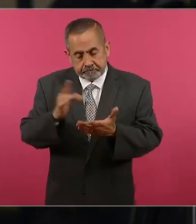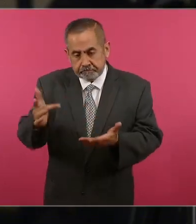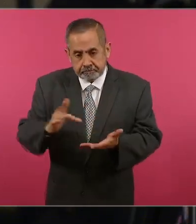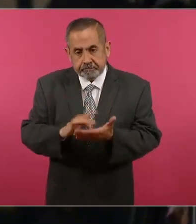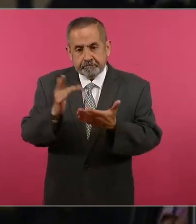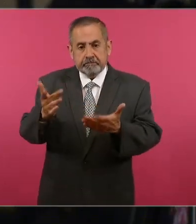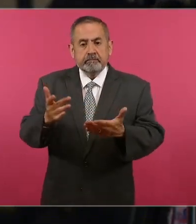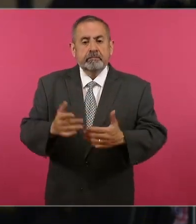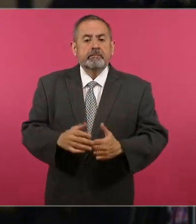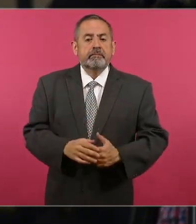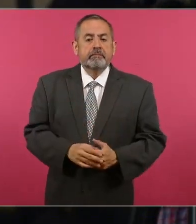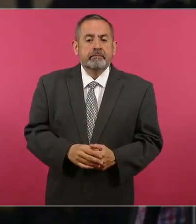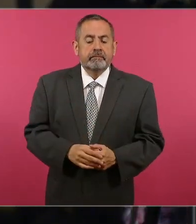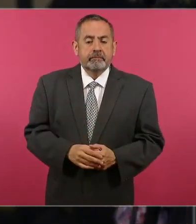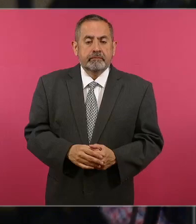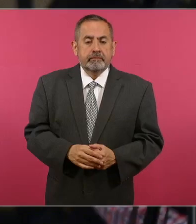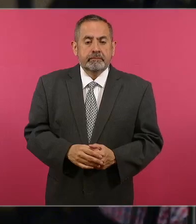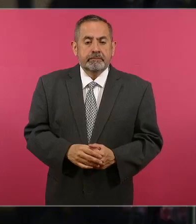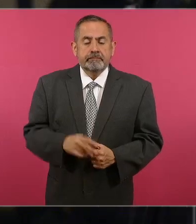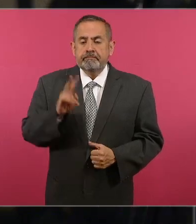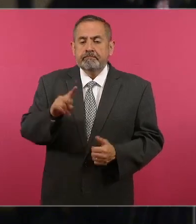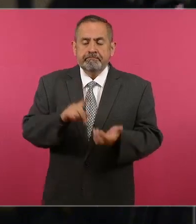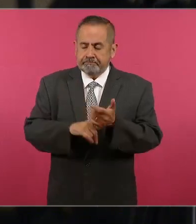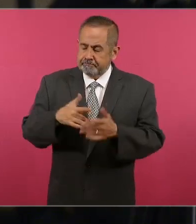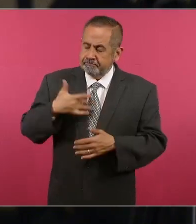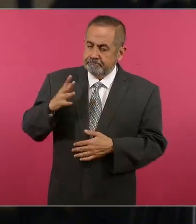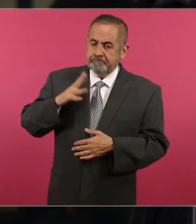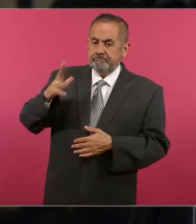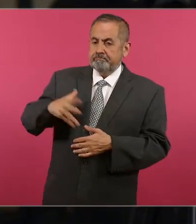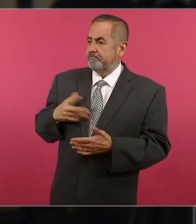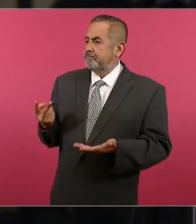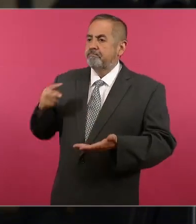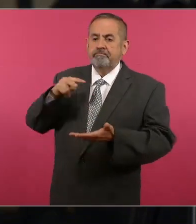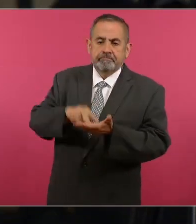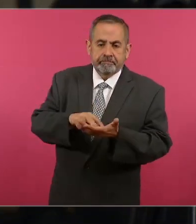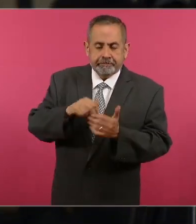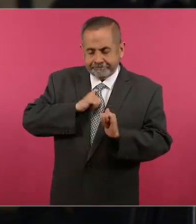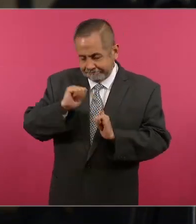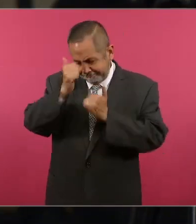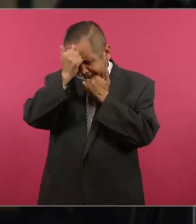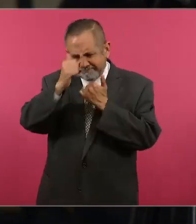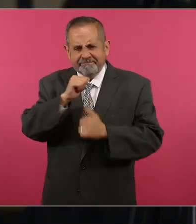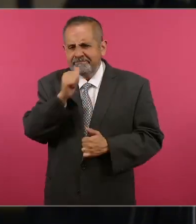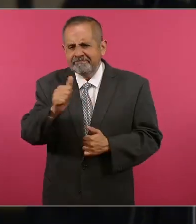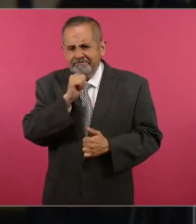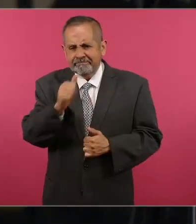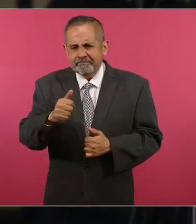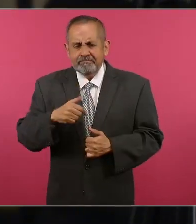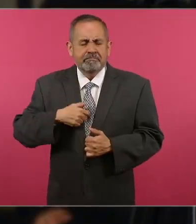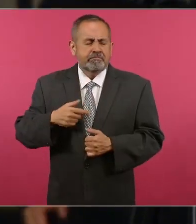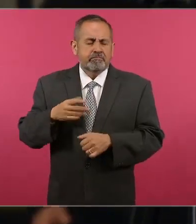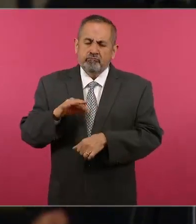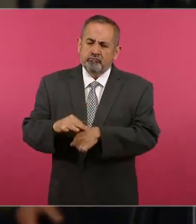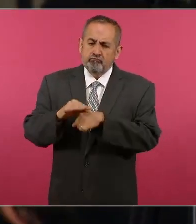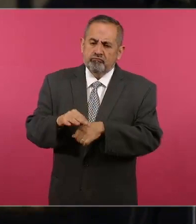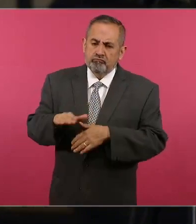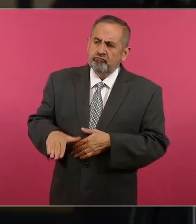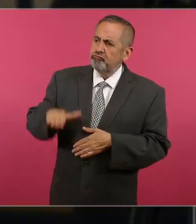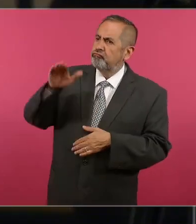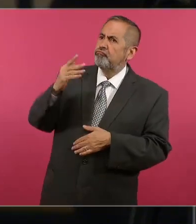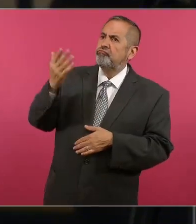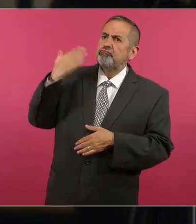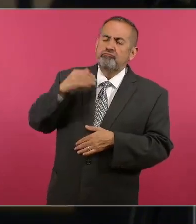mucho. Y es un orgullo estar aquí. No me arrepiento de todas las cosas que viví en el